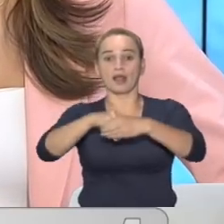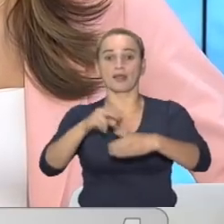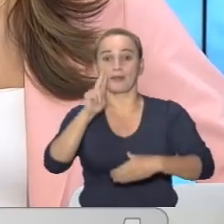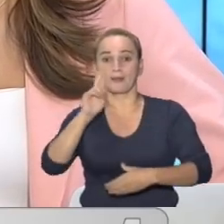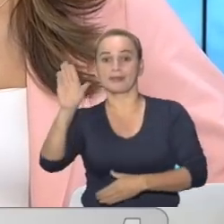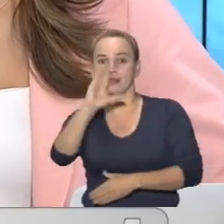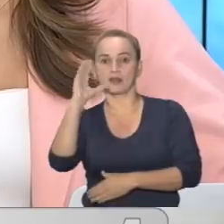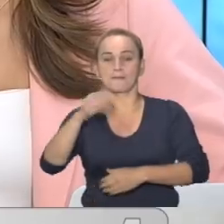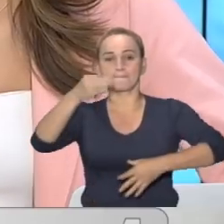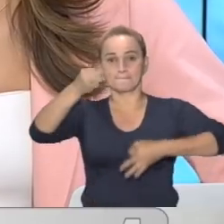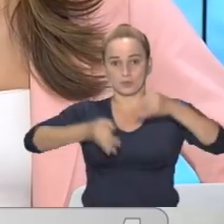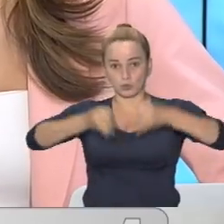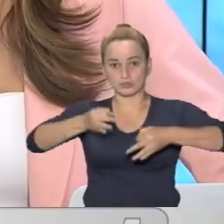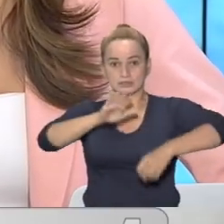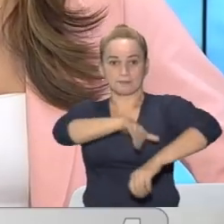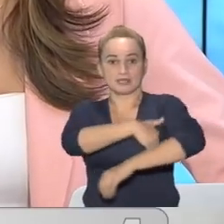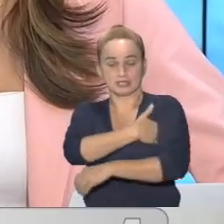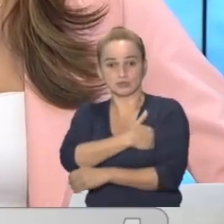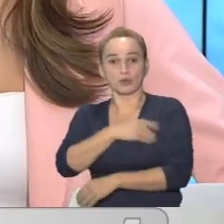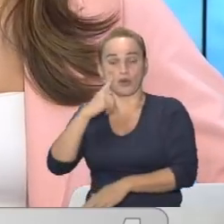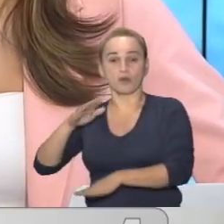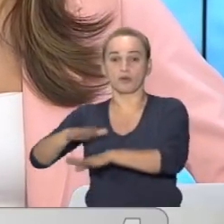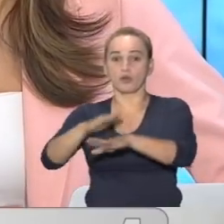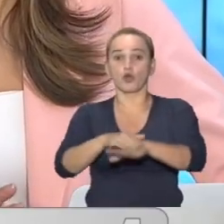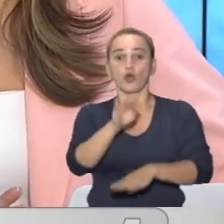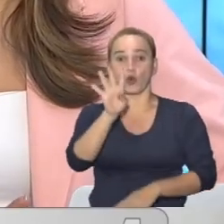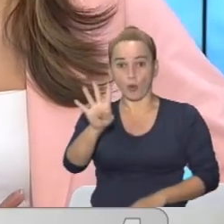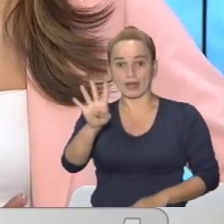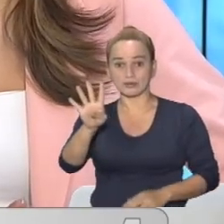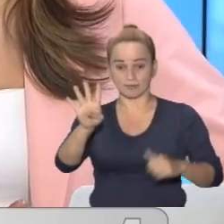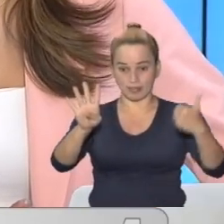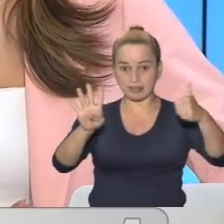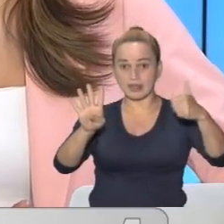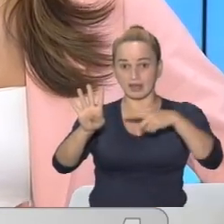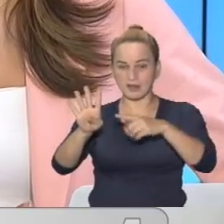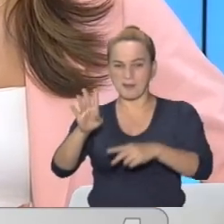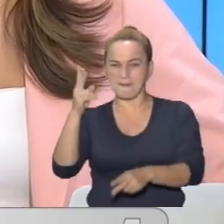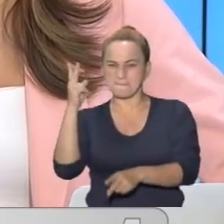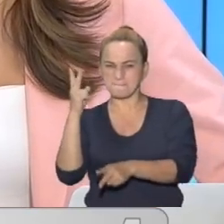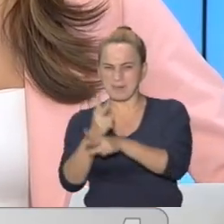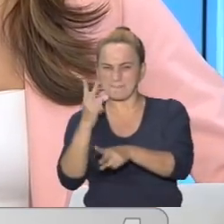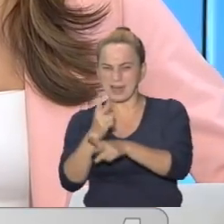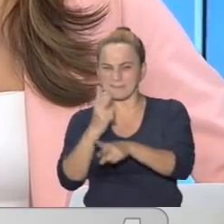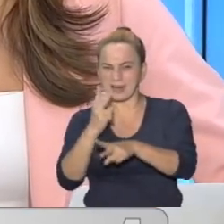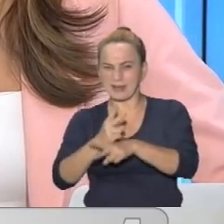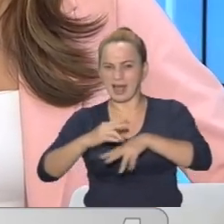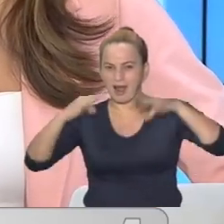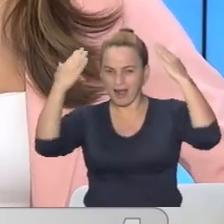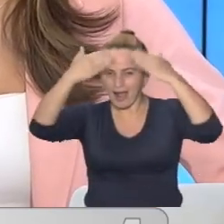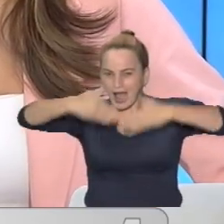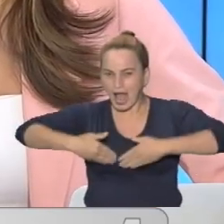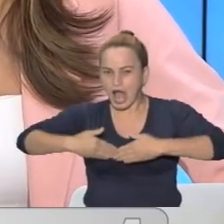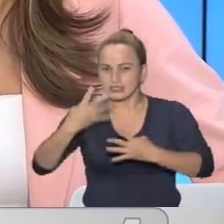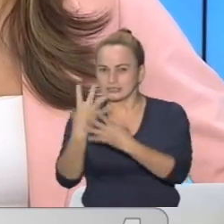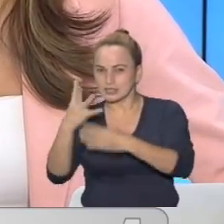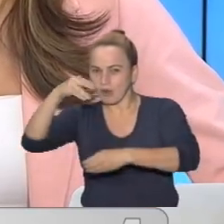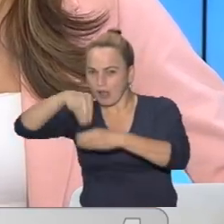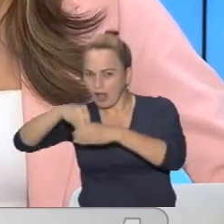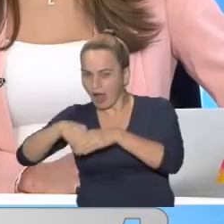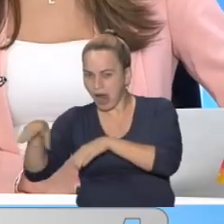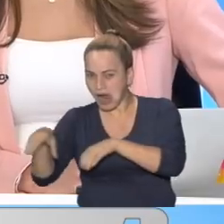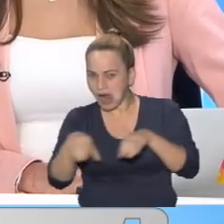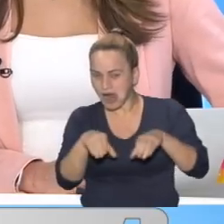el ministro de Justicia, Wilson Ruiz, aseguró que 4 de cada 10 delitos que se cometen en el país se planifican en un centro